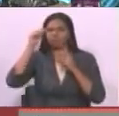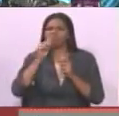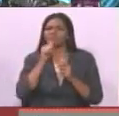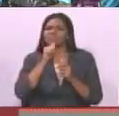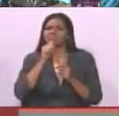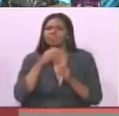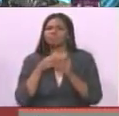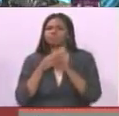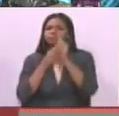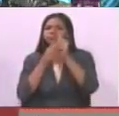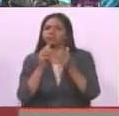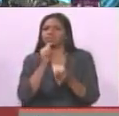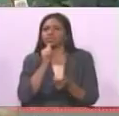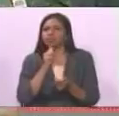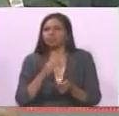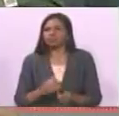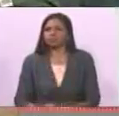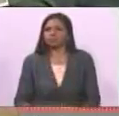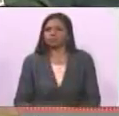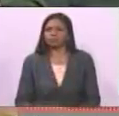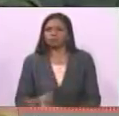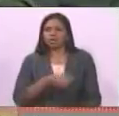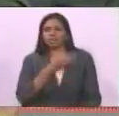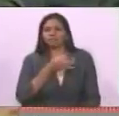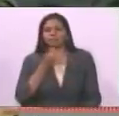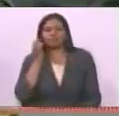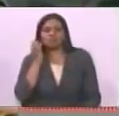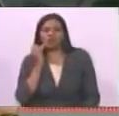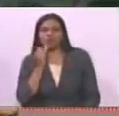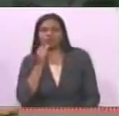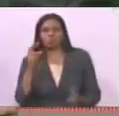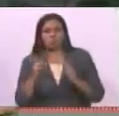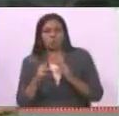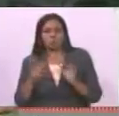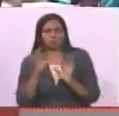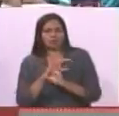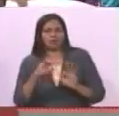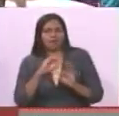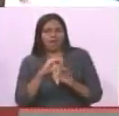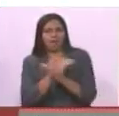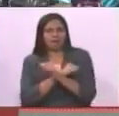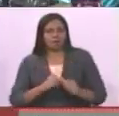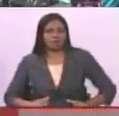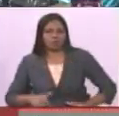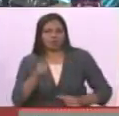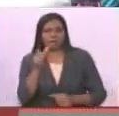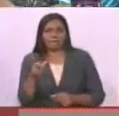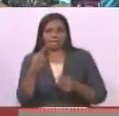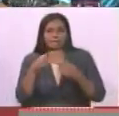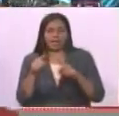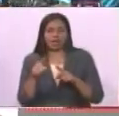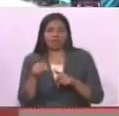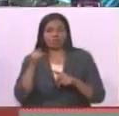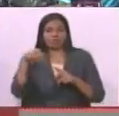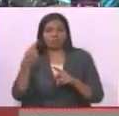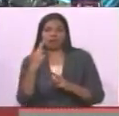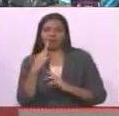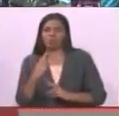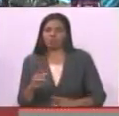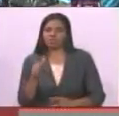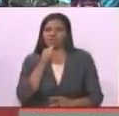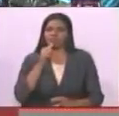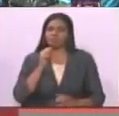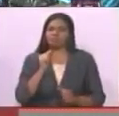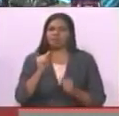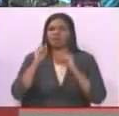aquí? Una señora que ni siquiera conoce en Portuguesa. Y resulta que cuando vinieron los resultados, ¿quién ganó